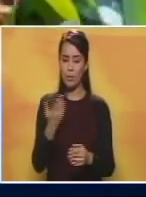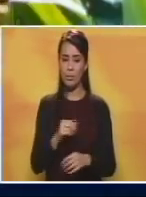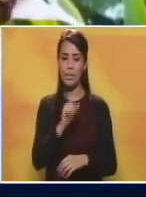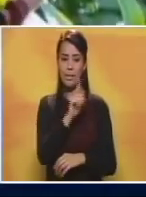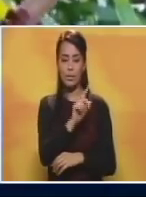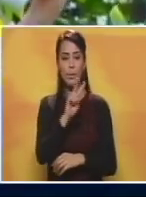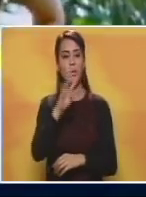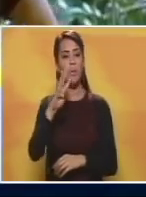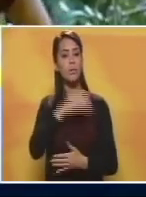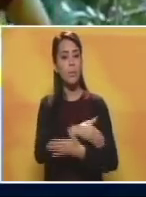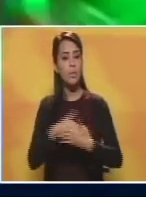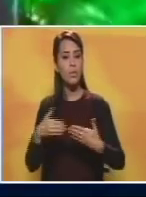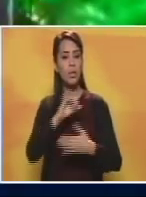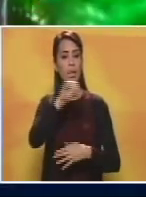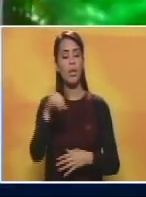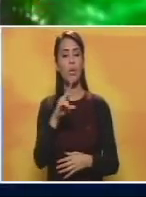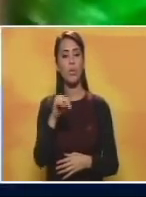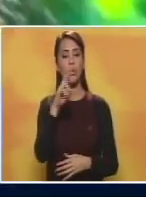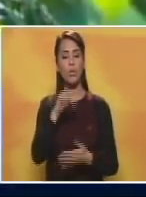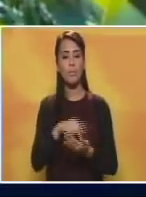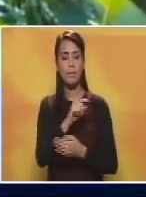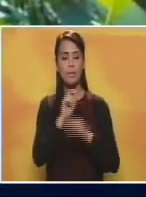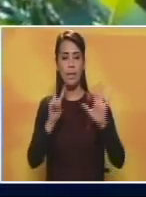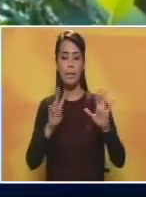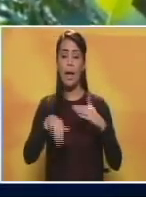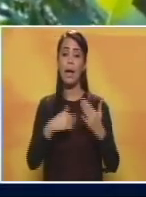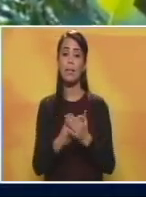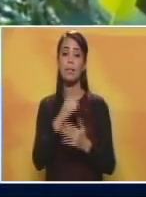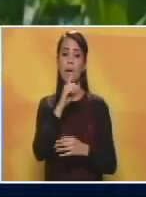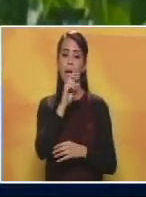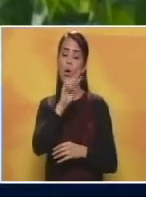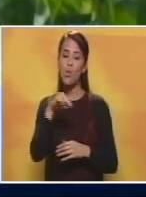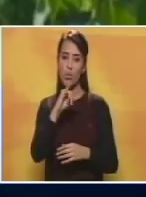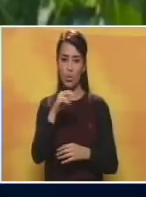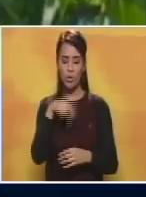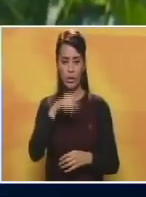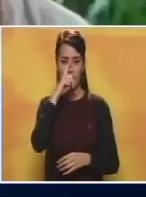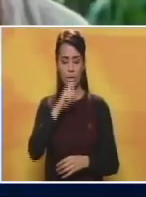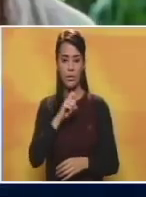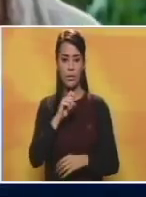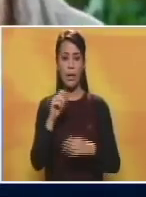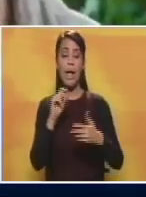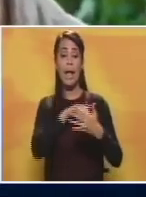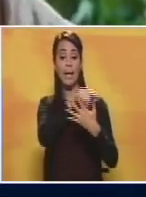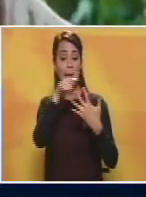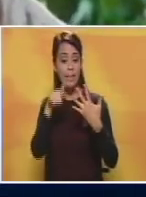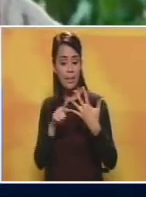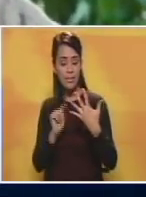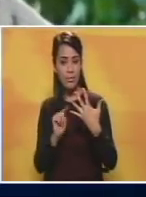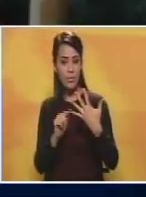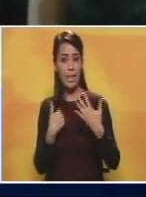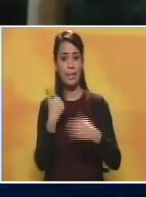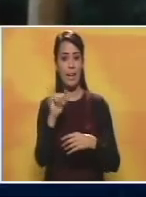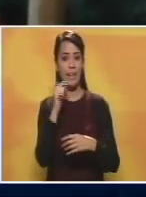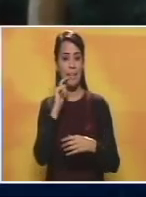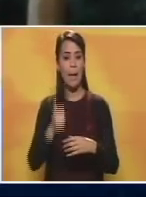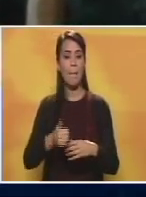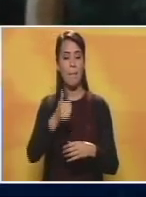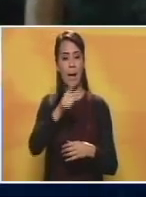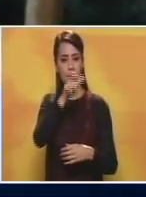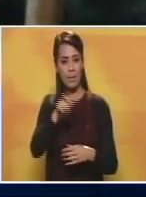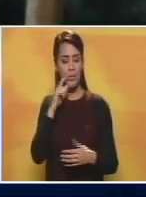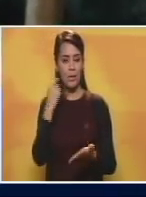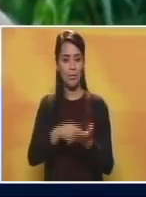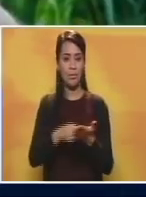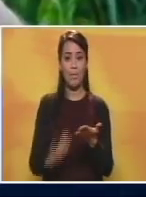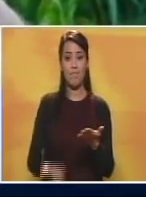124 millones desde junio del 2017 hasta junio del 2018, posicionándolo en el quinto lugar entre las 100 celebridades mejor pagadas de Hollywood